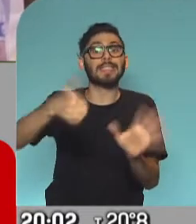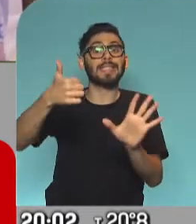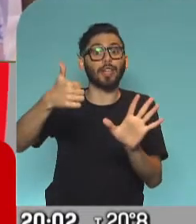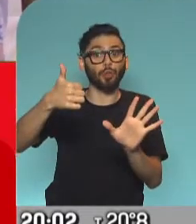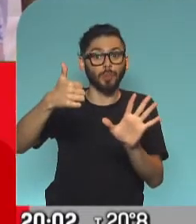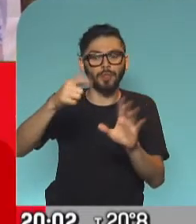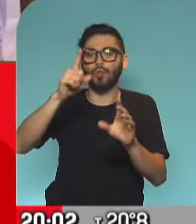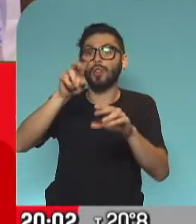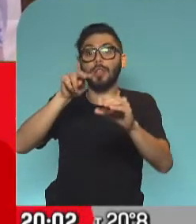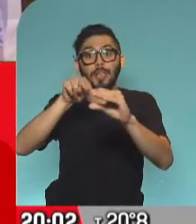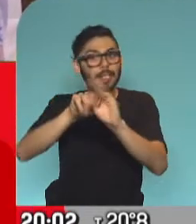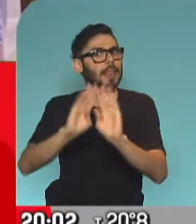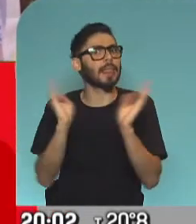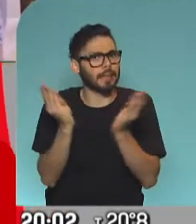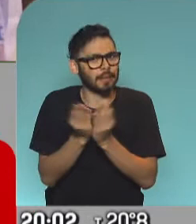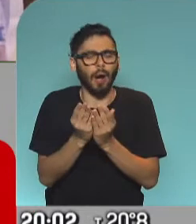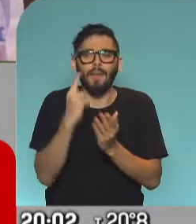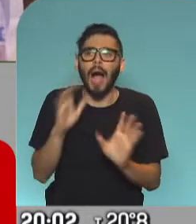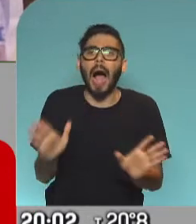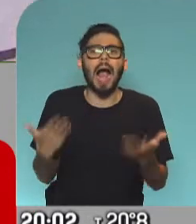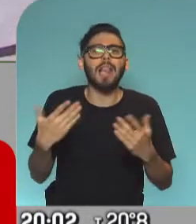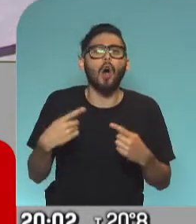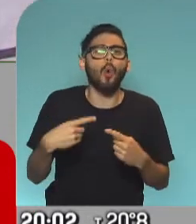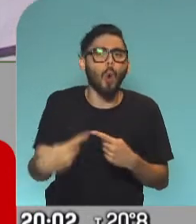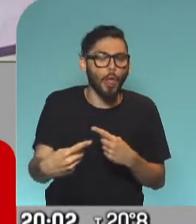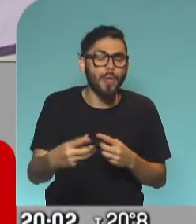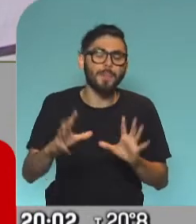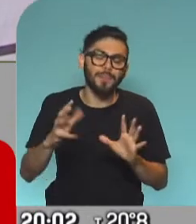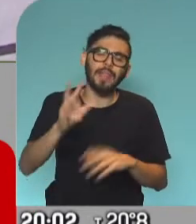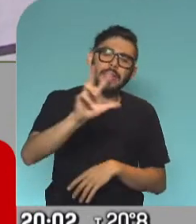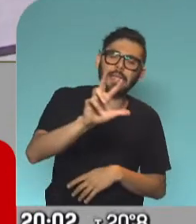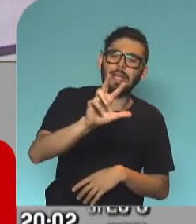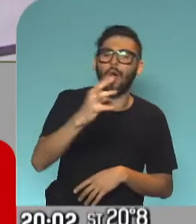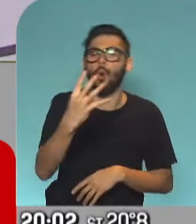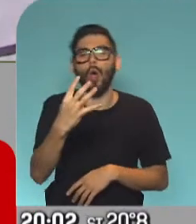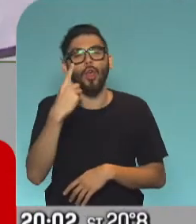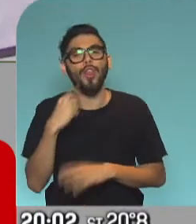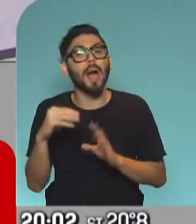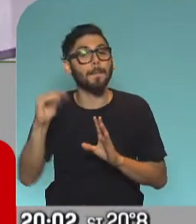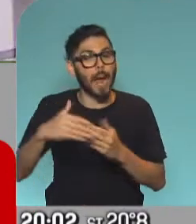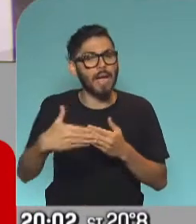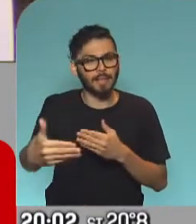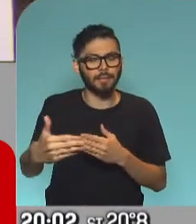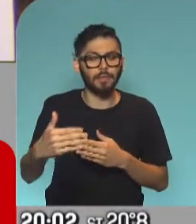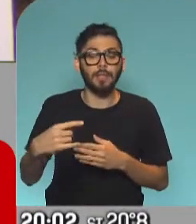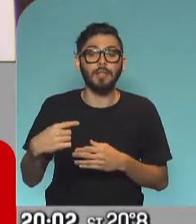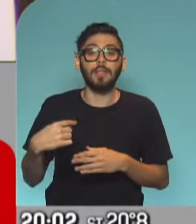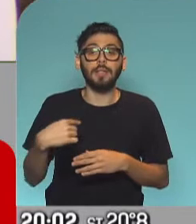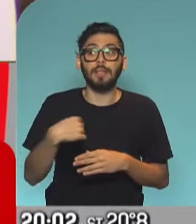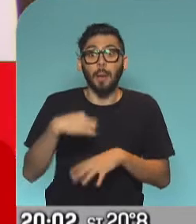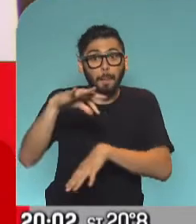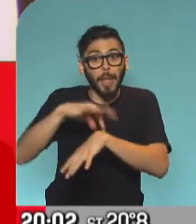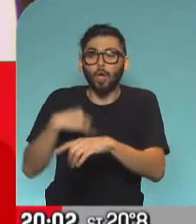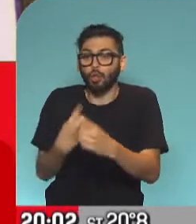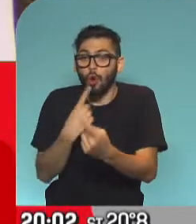intensiva. A ver, ¿el alta para cuándo? Algunos especulan 3 o 4 días más. Yo tuve la posibilidad de hablar con el médico y una de las